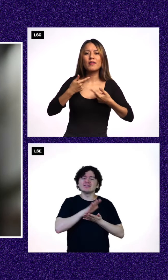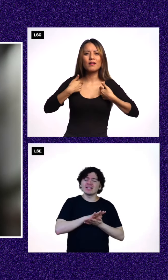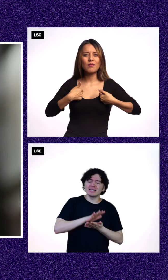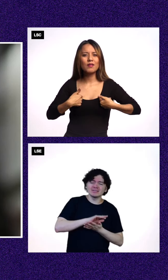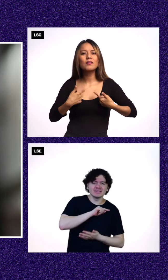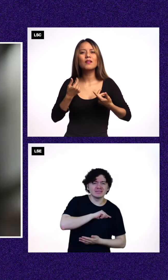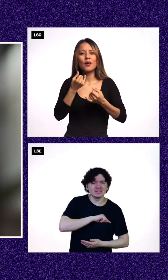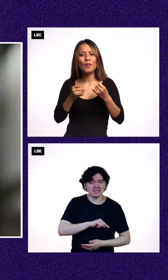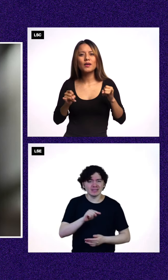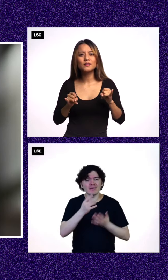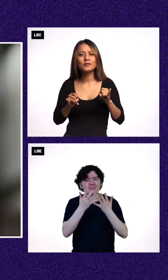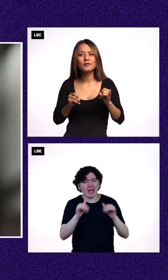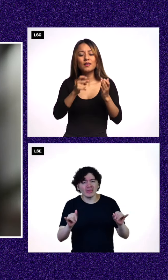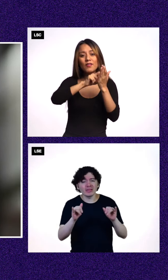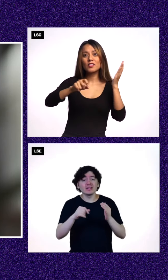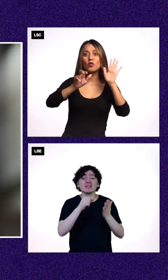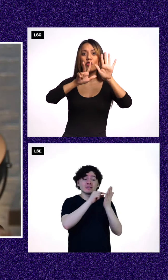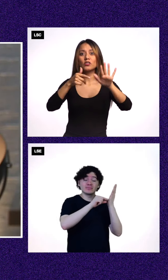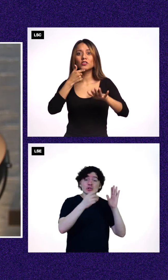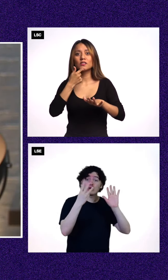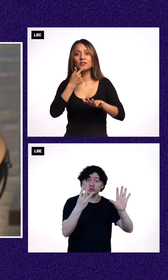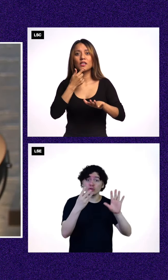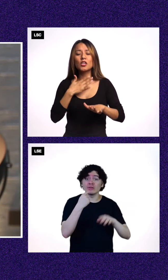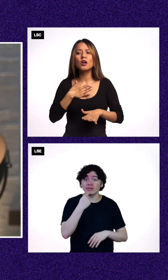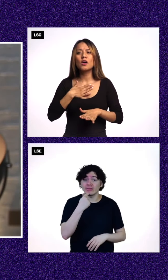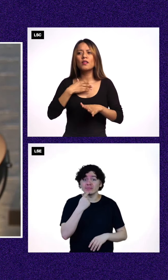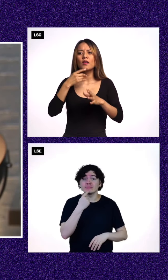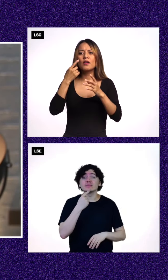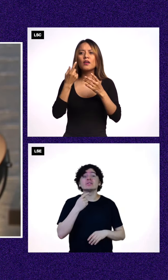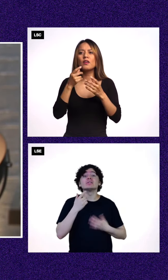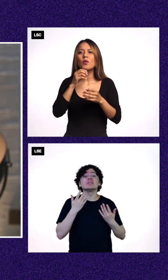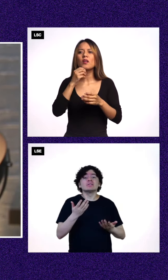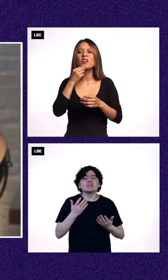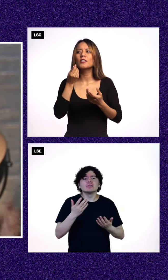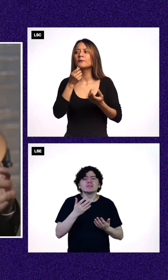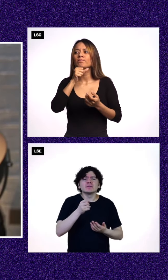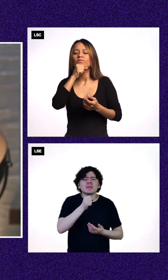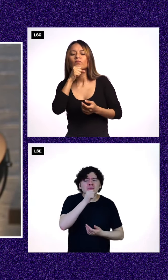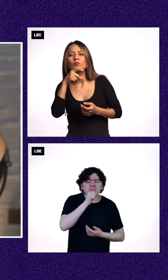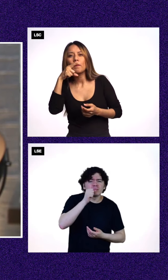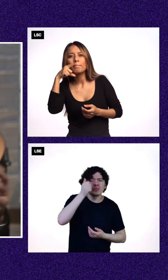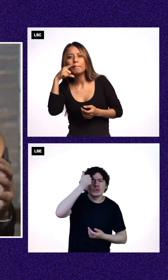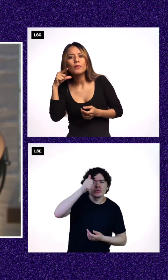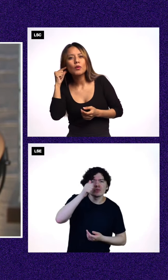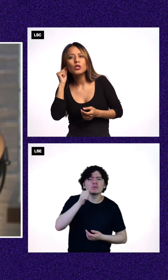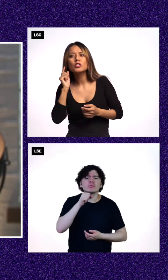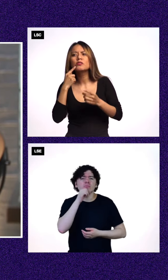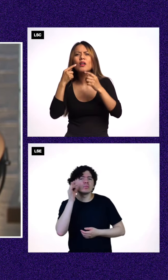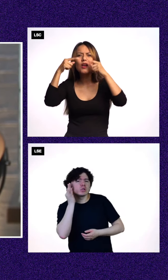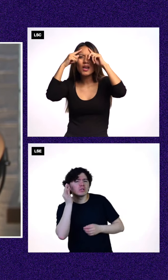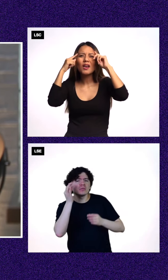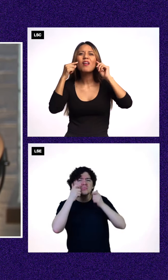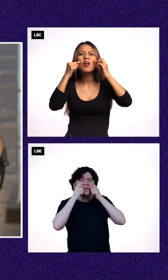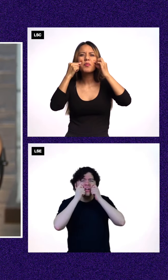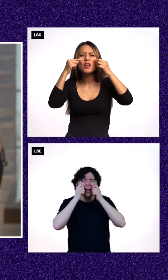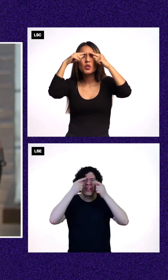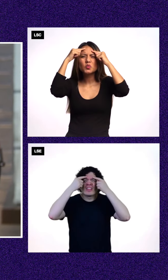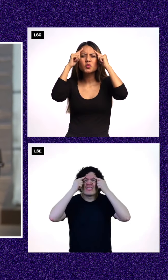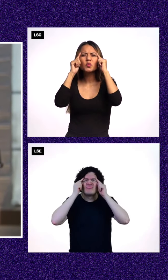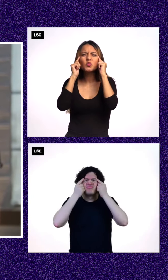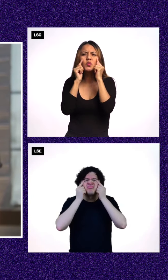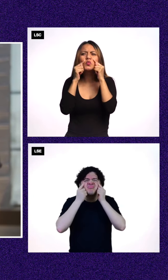dice, me ha llenado de arrugas. Y eso es lo que hace el desánimo. Arruga, marchita a las personas. Creo que